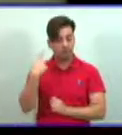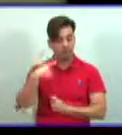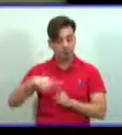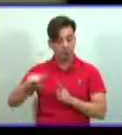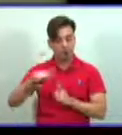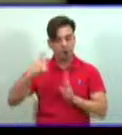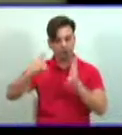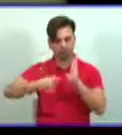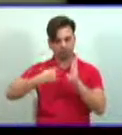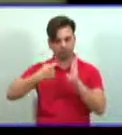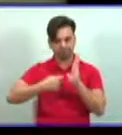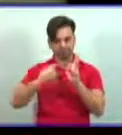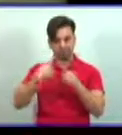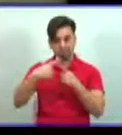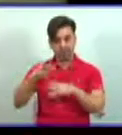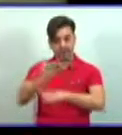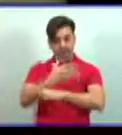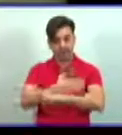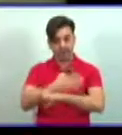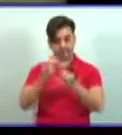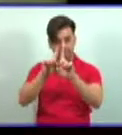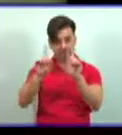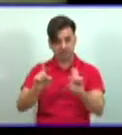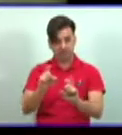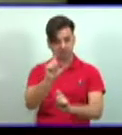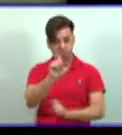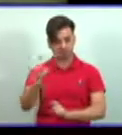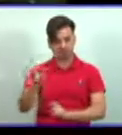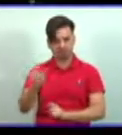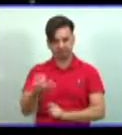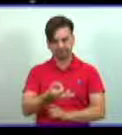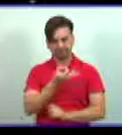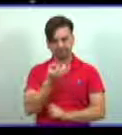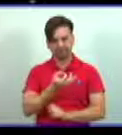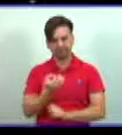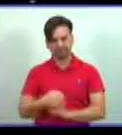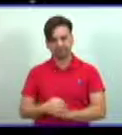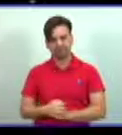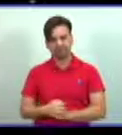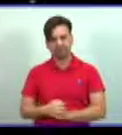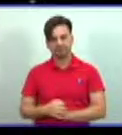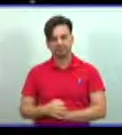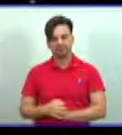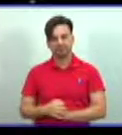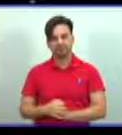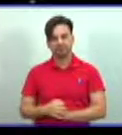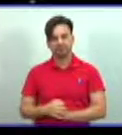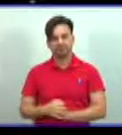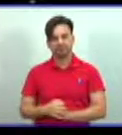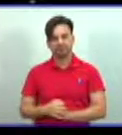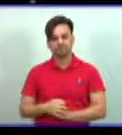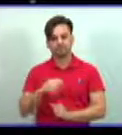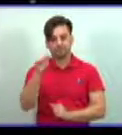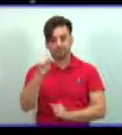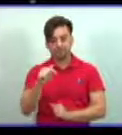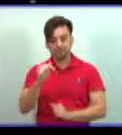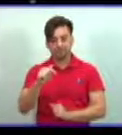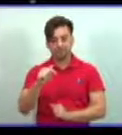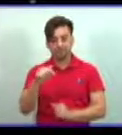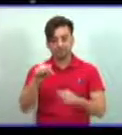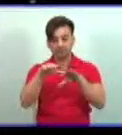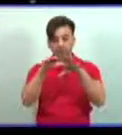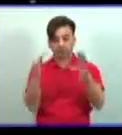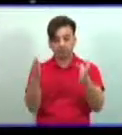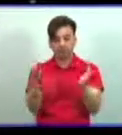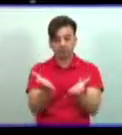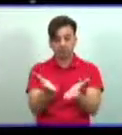proponer. Pero veamos la siguiente interrogante que les traigo y está referida precisamente a la capa de ozono. ¿Qué es la